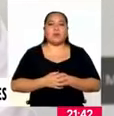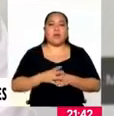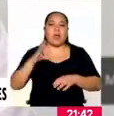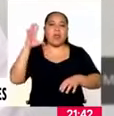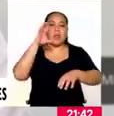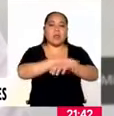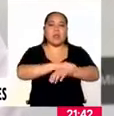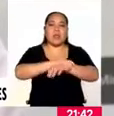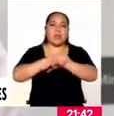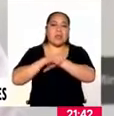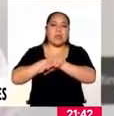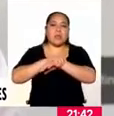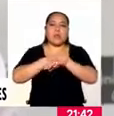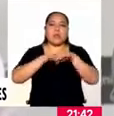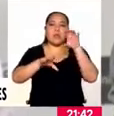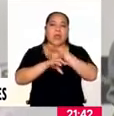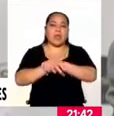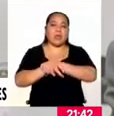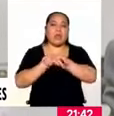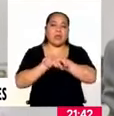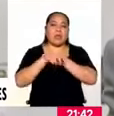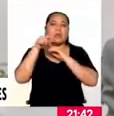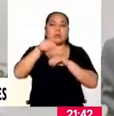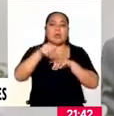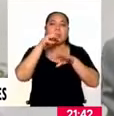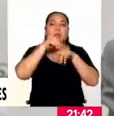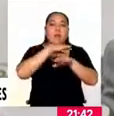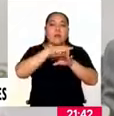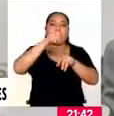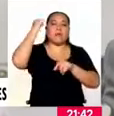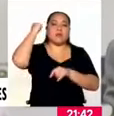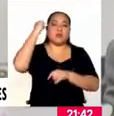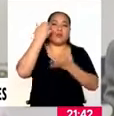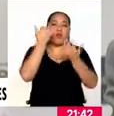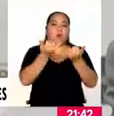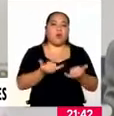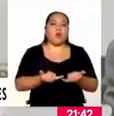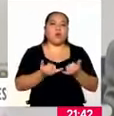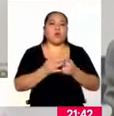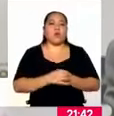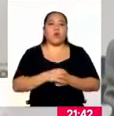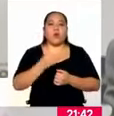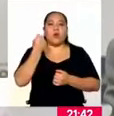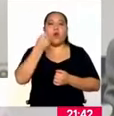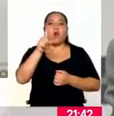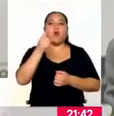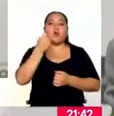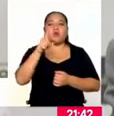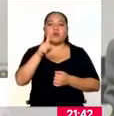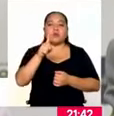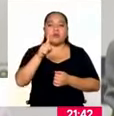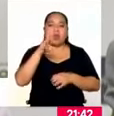detenidos durante las manifestaciones del día de hoy, 11 detenidos,